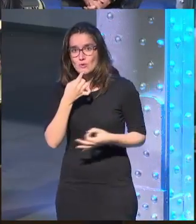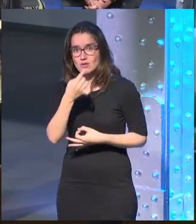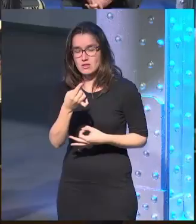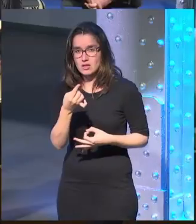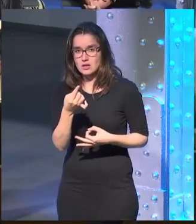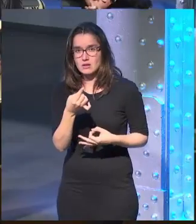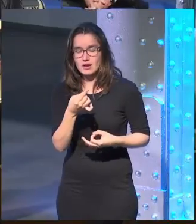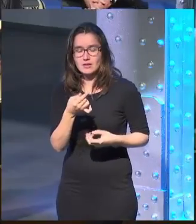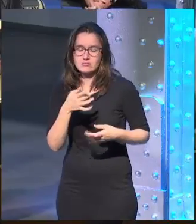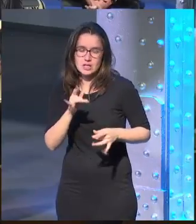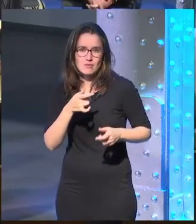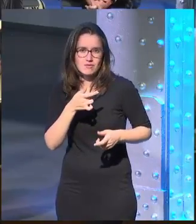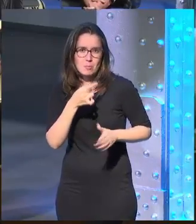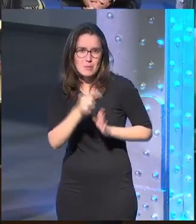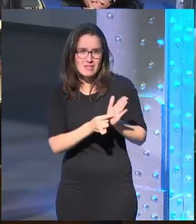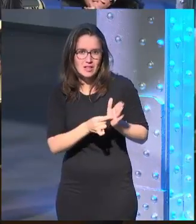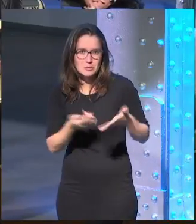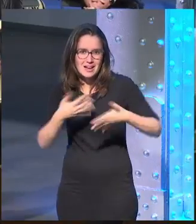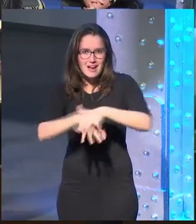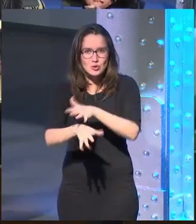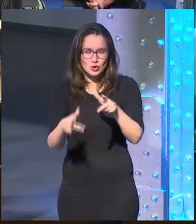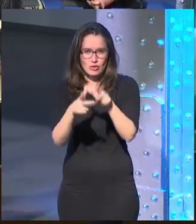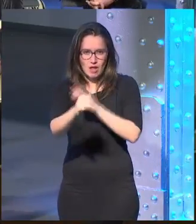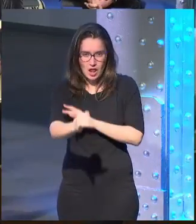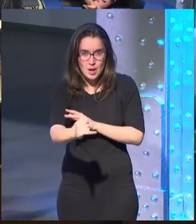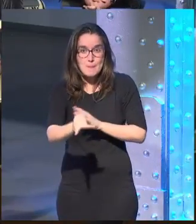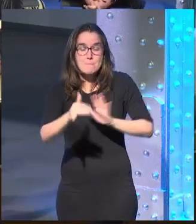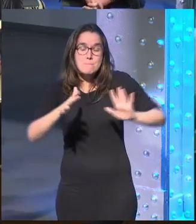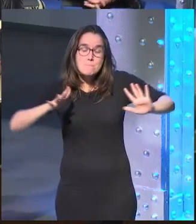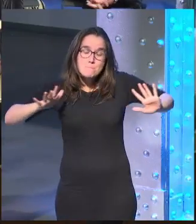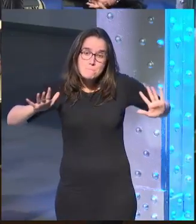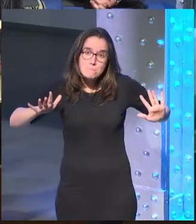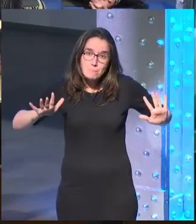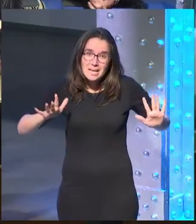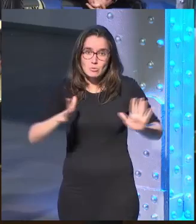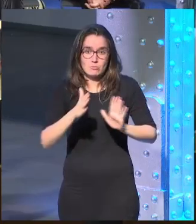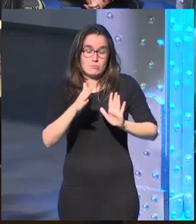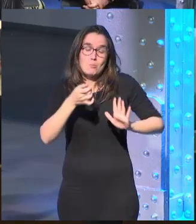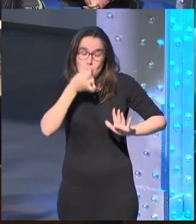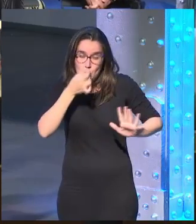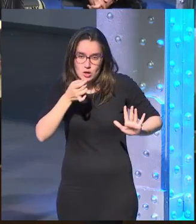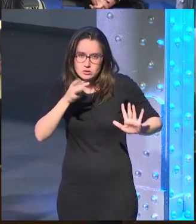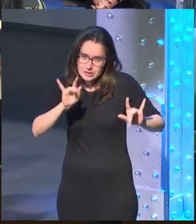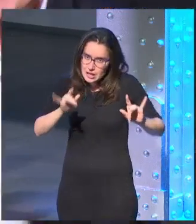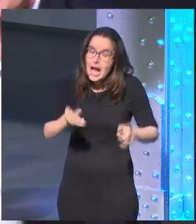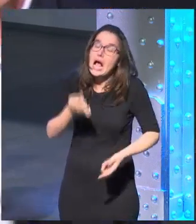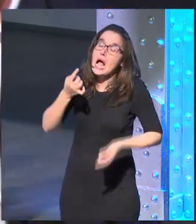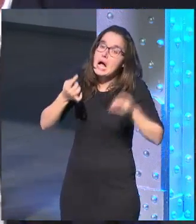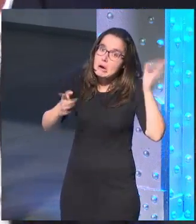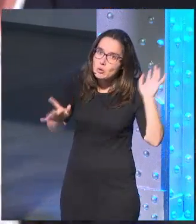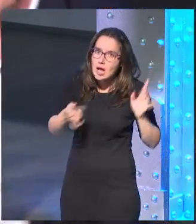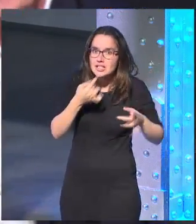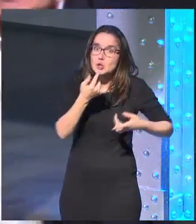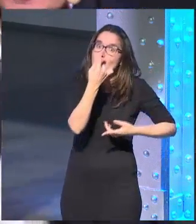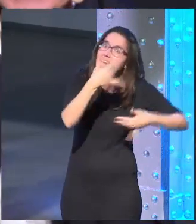sí que facilitamos medidas para la inclusión social, menos muy poco. De las que se... Bueno, ya has reconocido que alguna. Es que has dicho